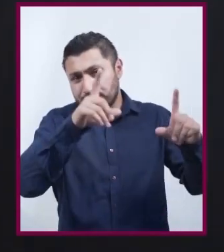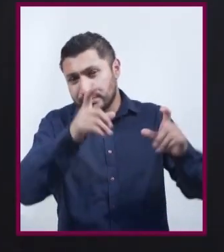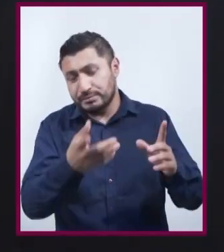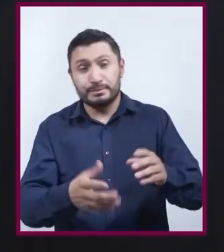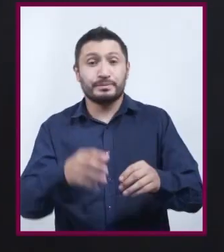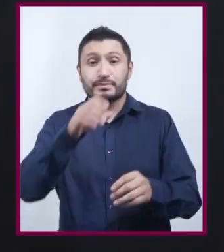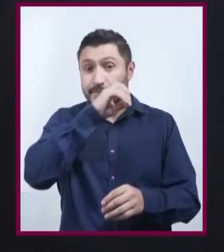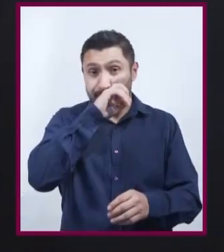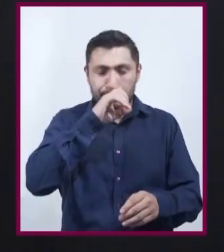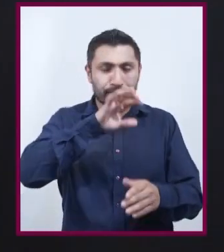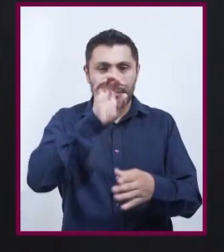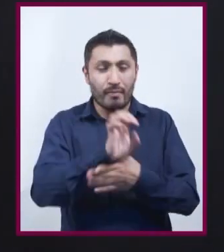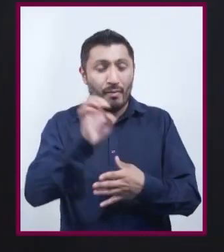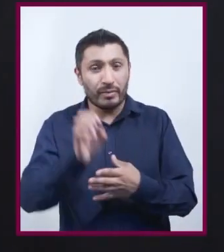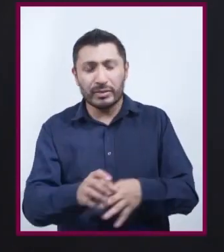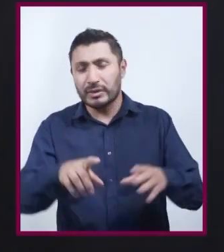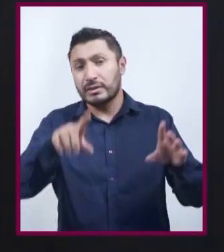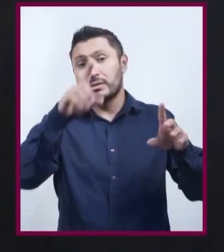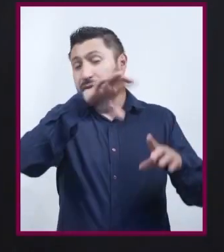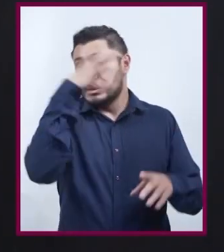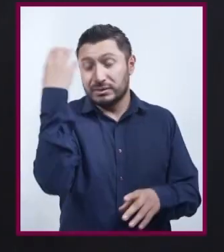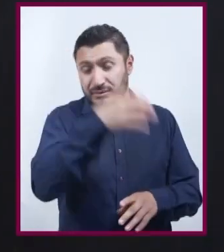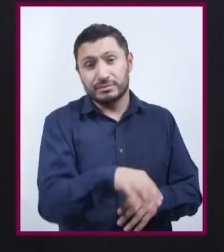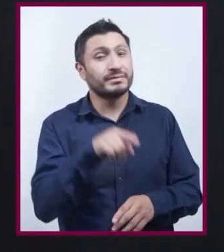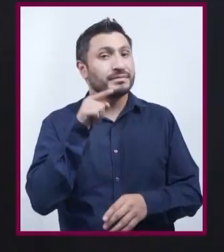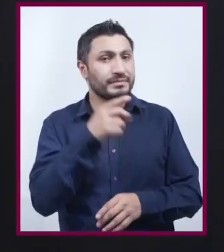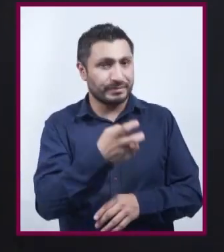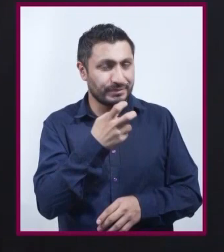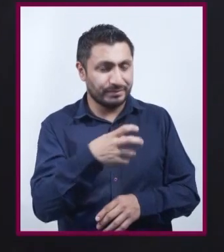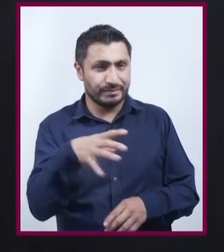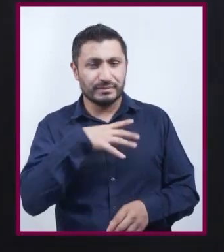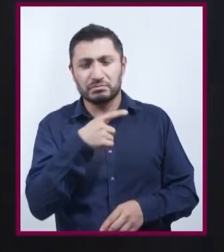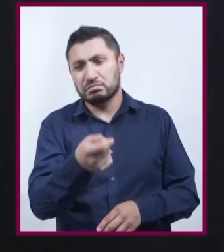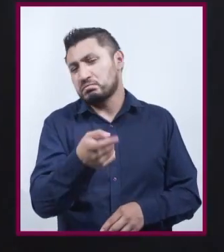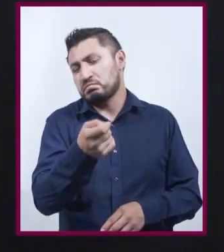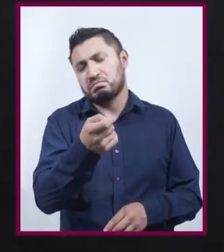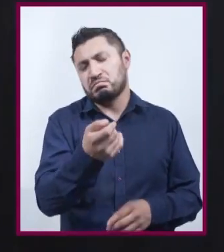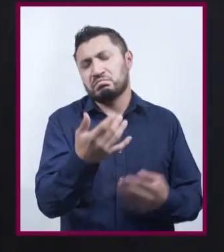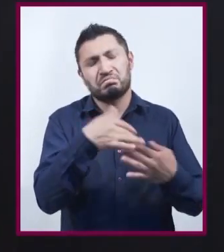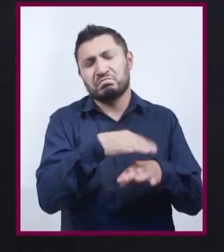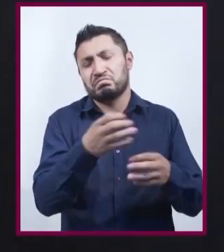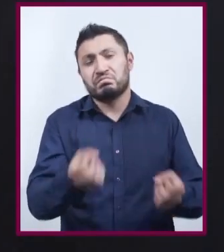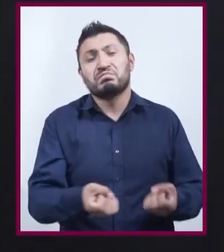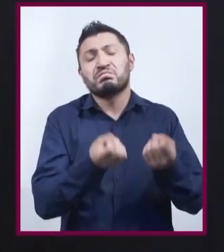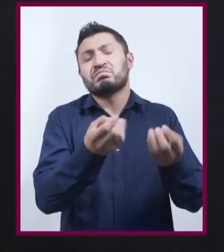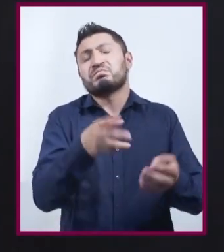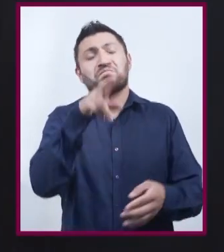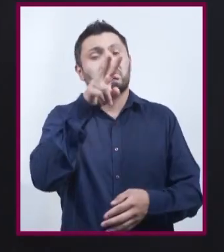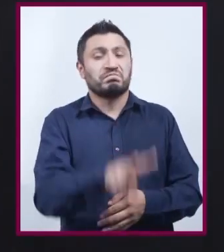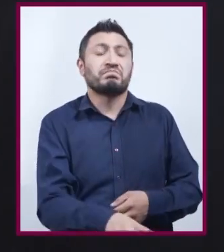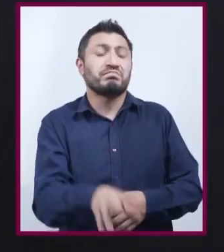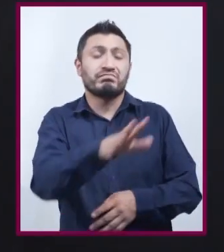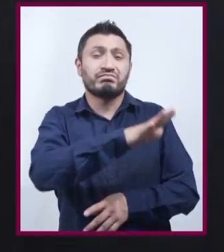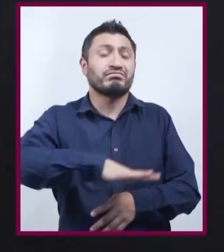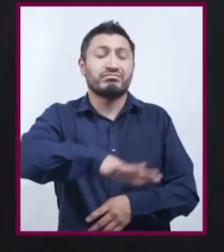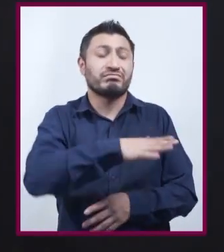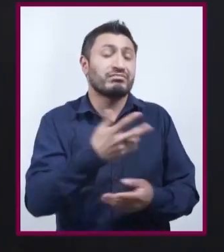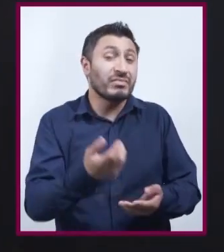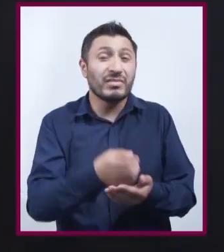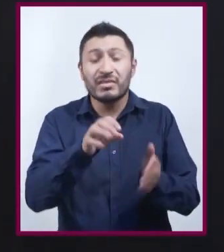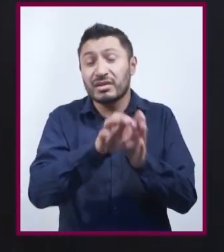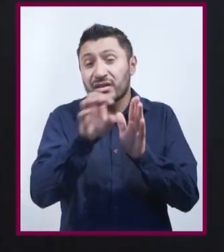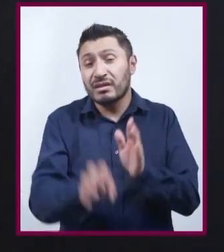lo que, en el caso de las fotografías de Auschwitz, poco pueden aportar acerca de la terrible atmósfera que se